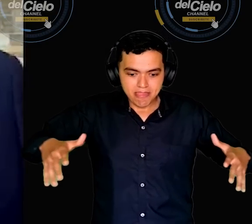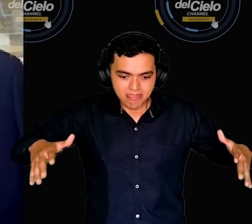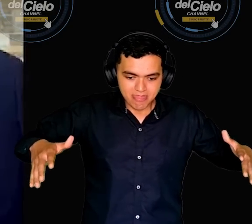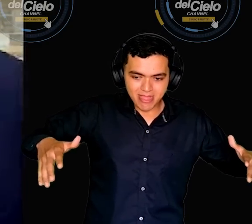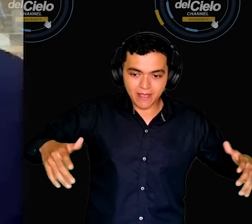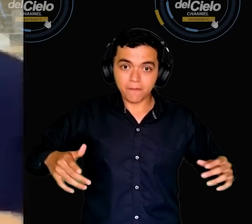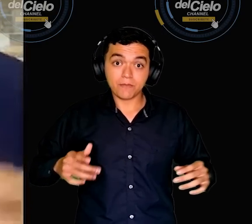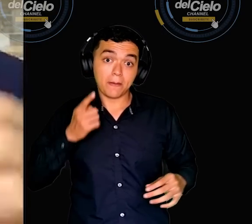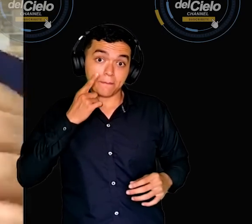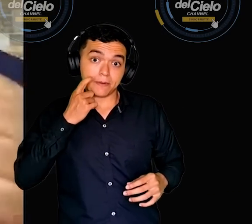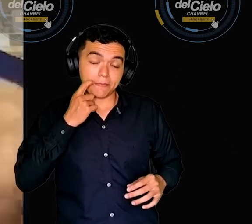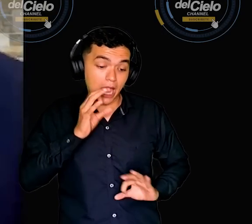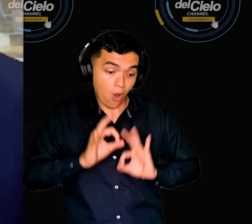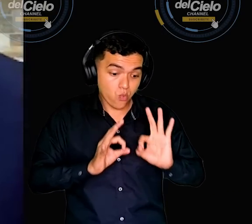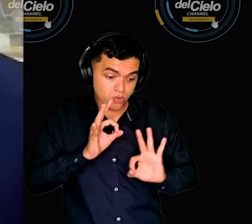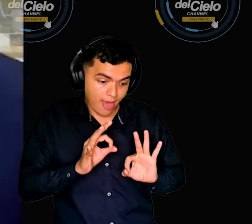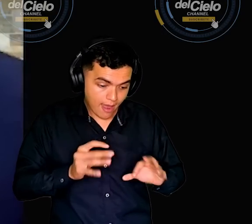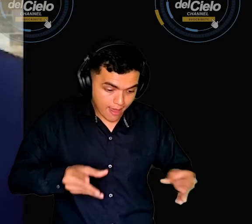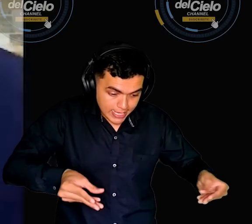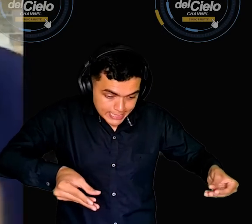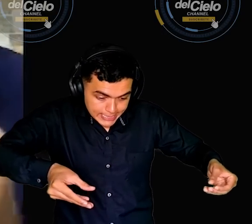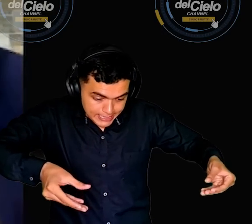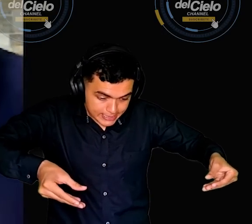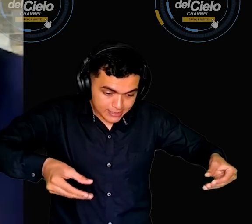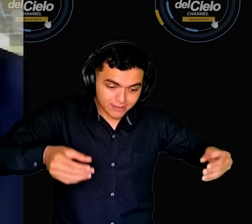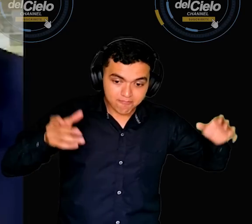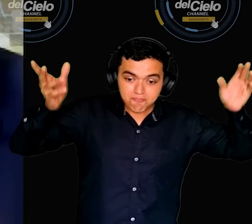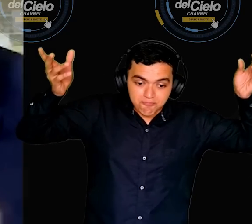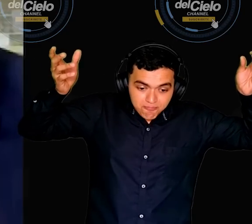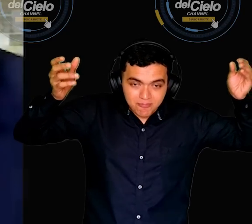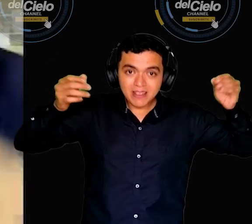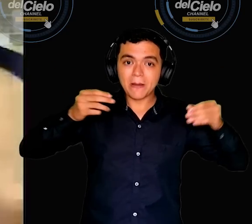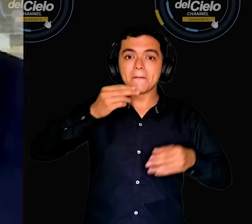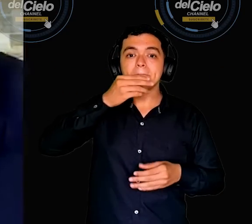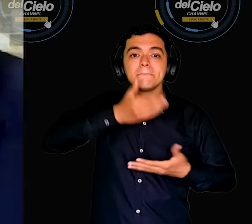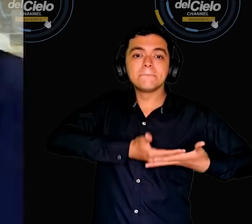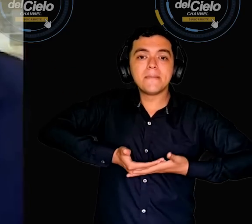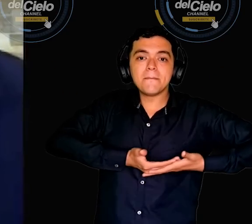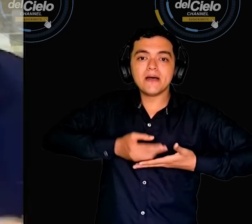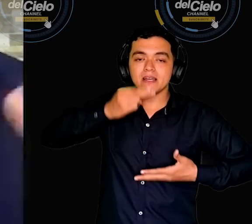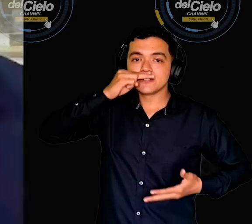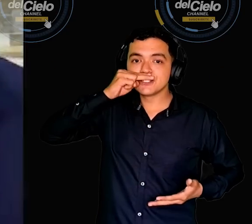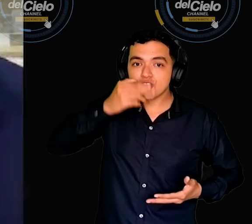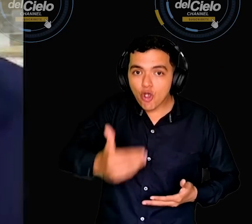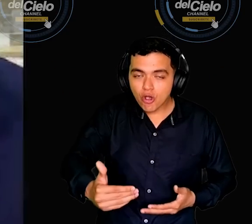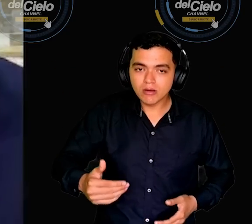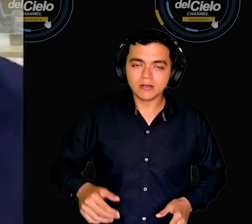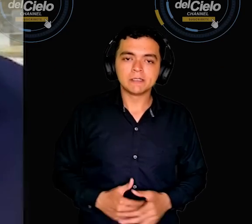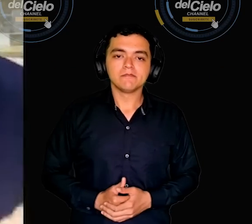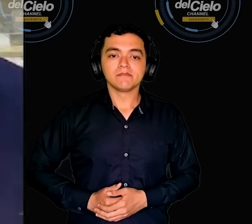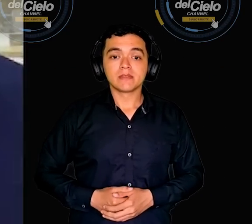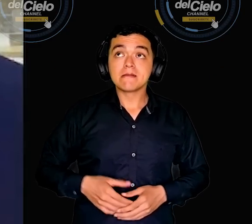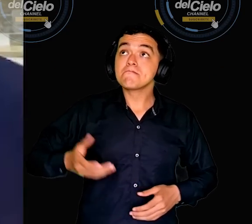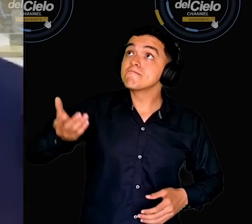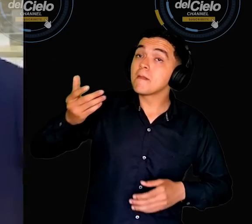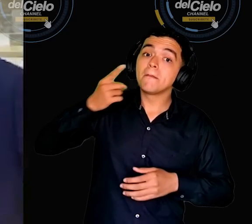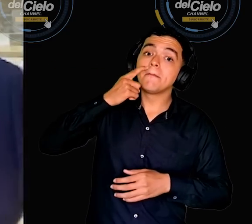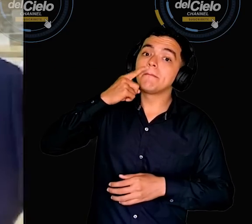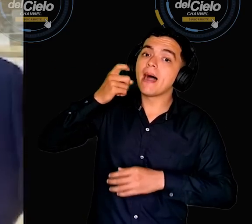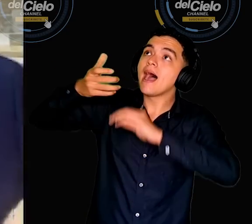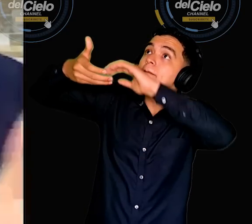¿Por qué? Porque esta niña la vamos a criar para que se la lleve alguien. Y el día que ella se vaya,